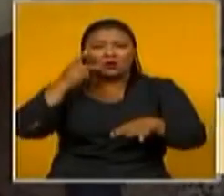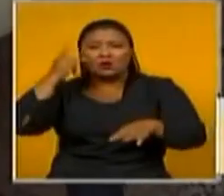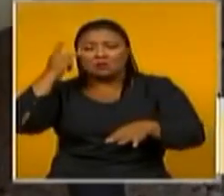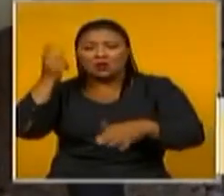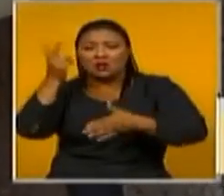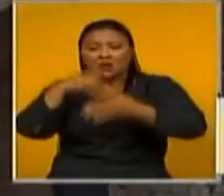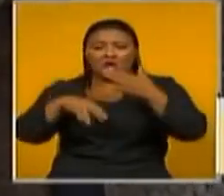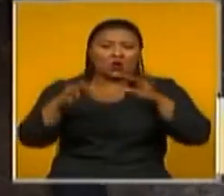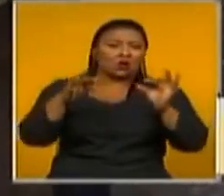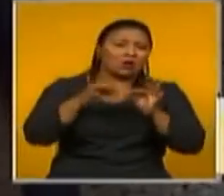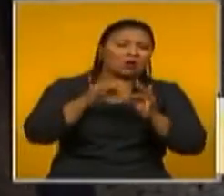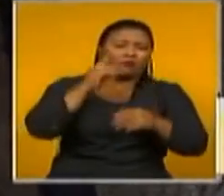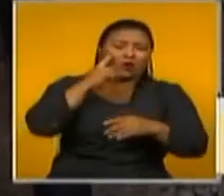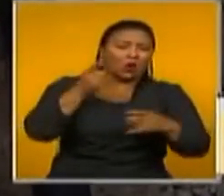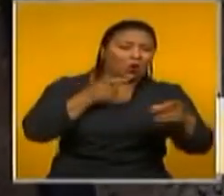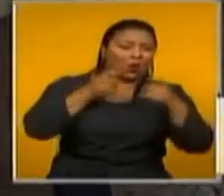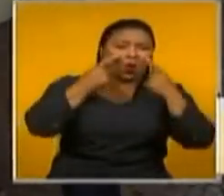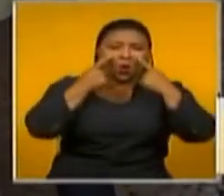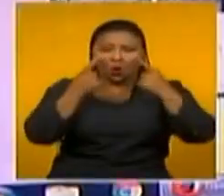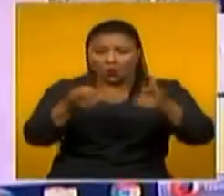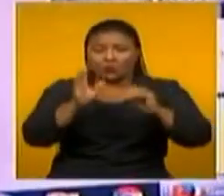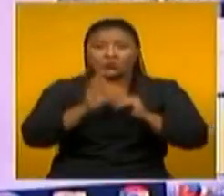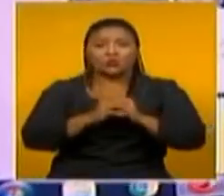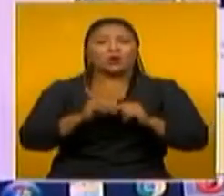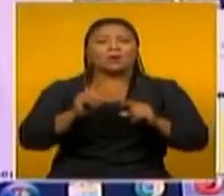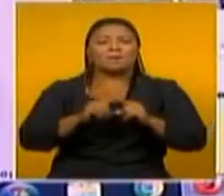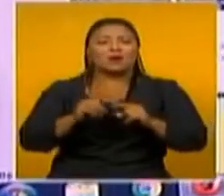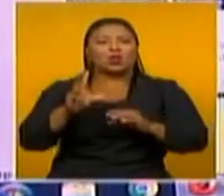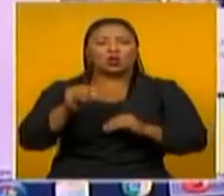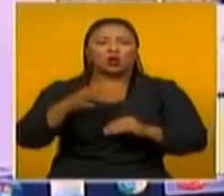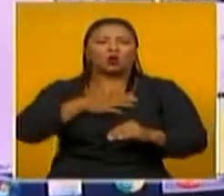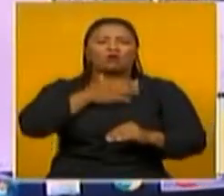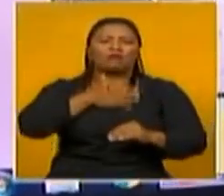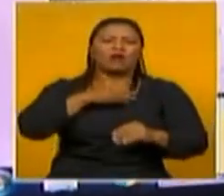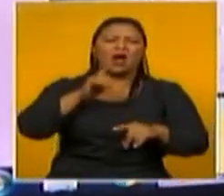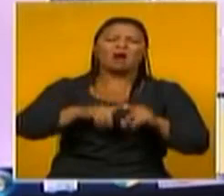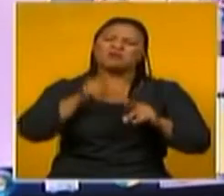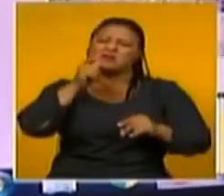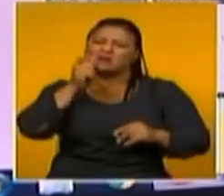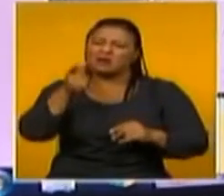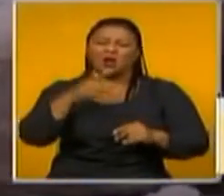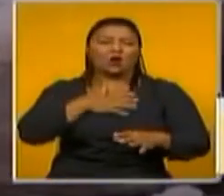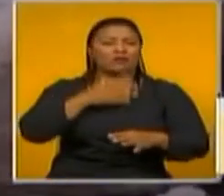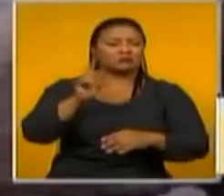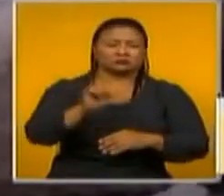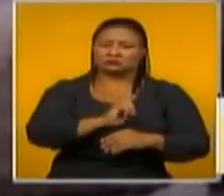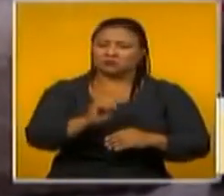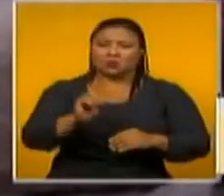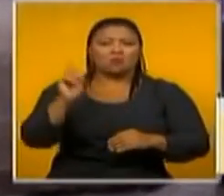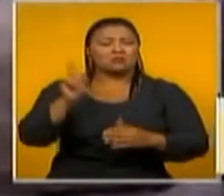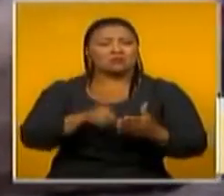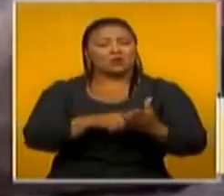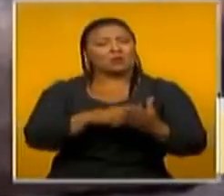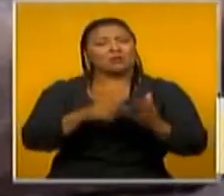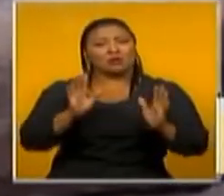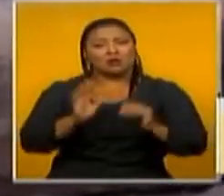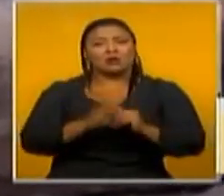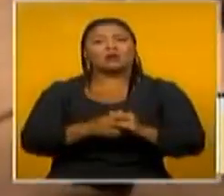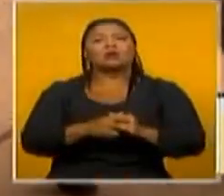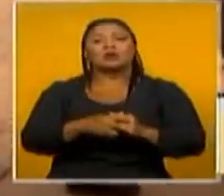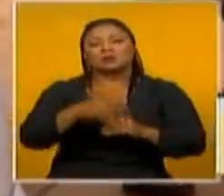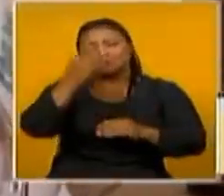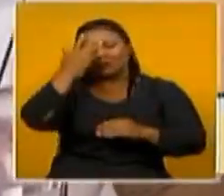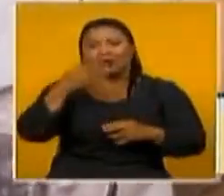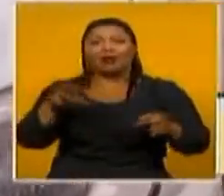padres e hijos y al mismo tiempo desconfiar de supuestos amigos virtuales se vuelve medular para evitar que se